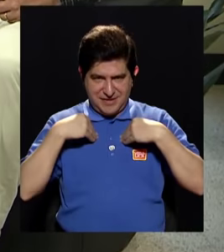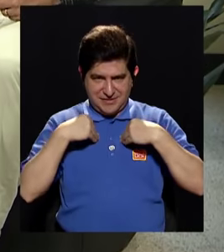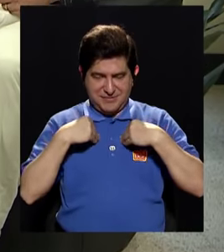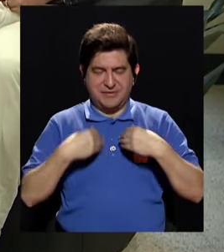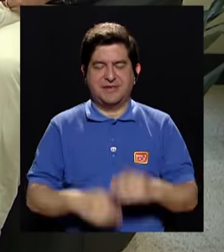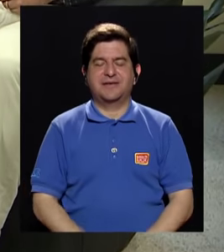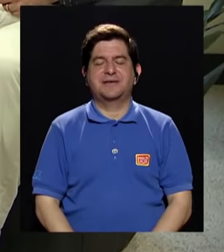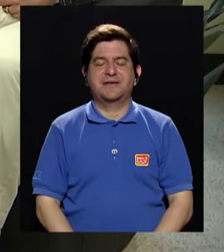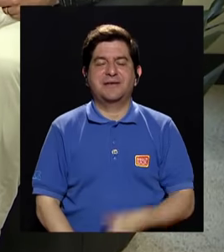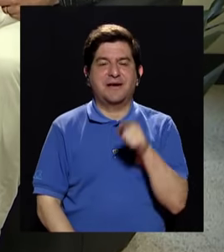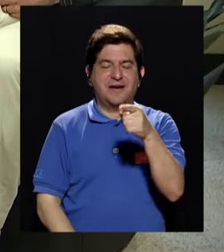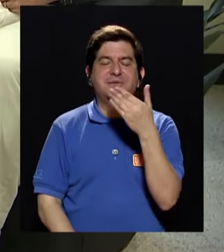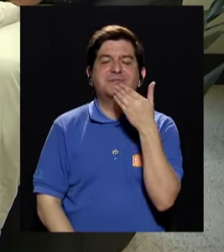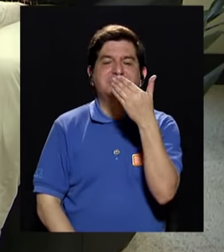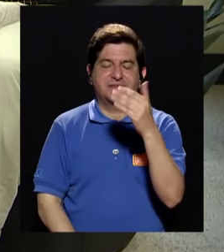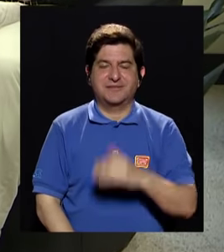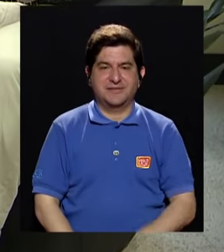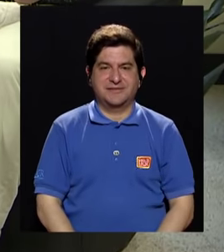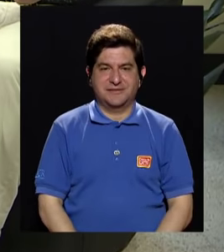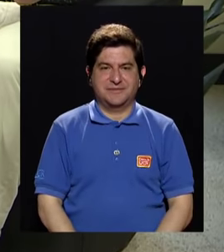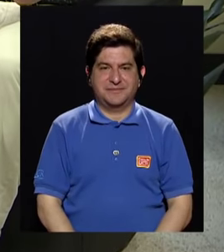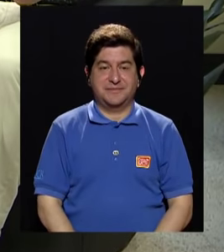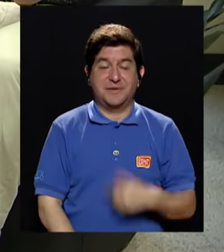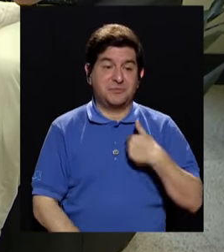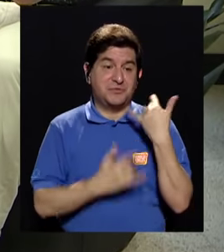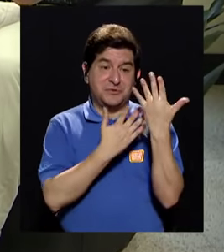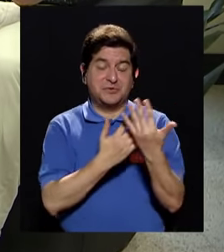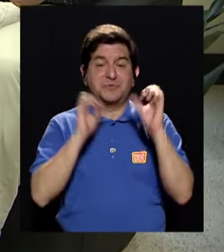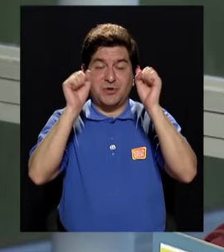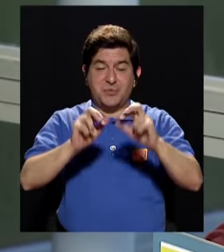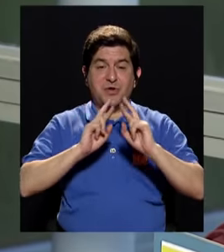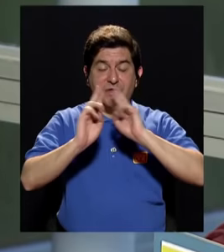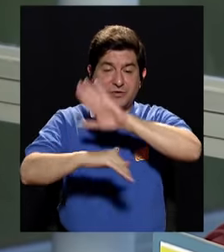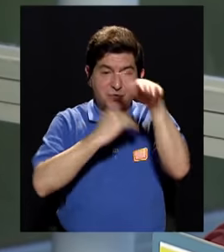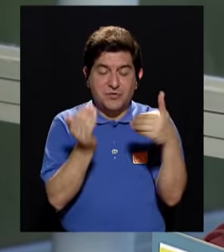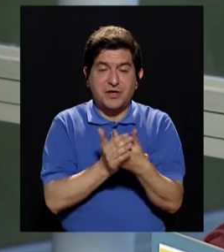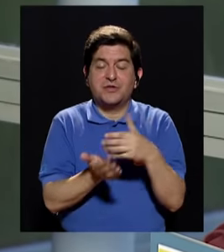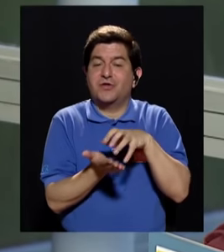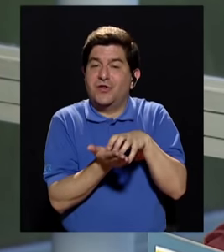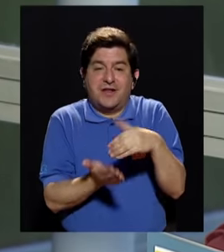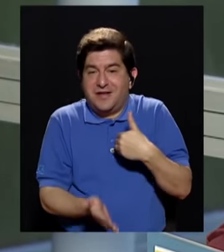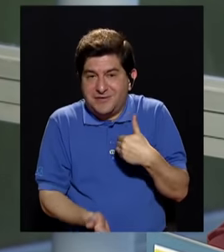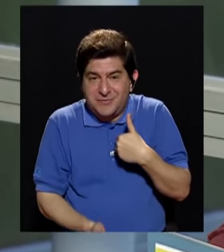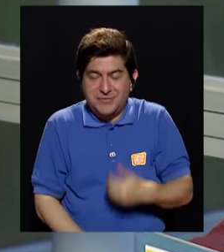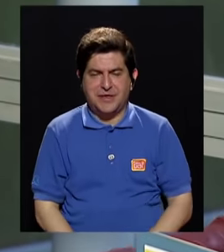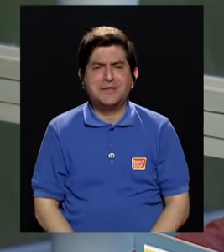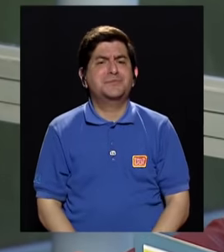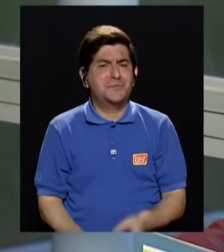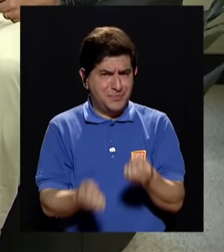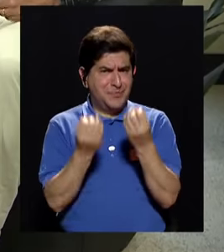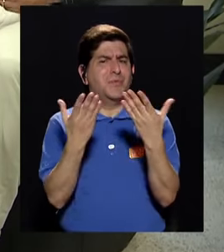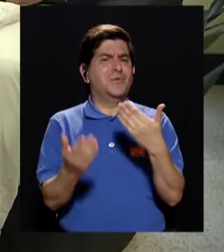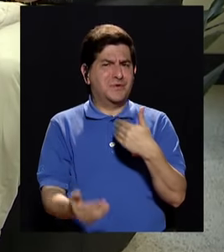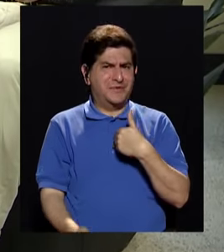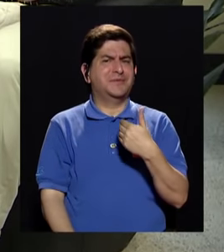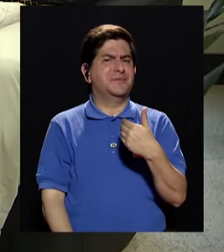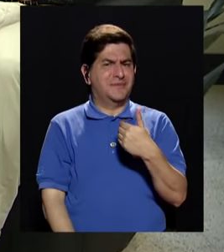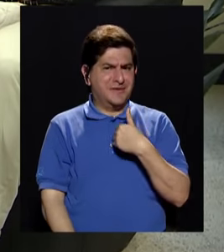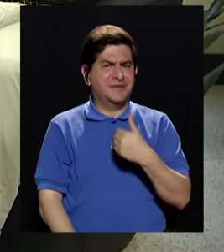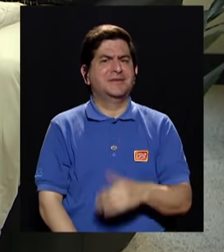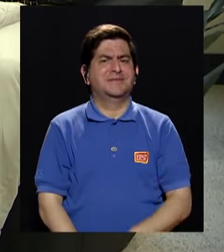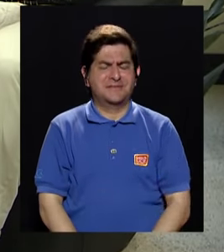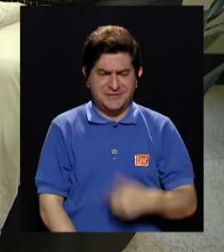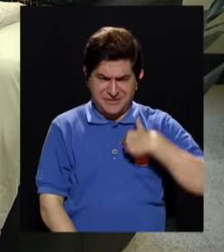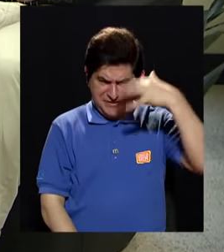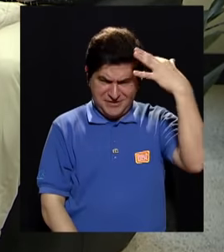invitación el día de hoy muchas gracias a ustedes Espero poder este evacuar todas sus dudas verd porque son muchas las dudas que tenemos